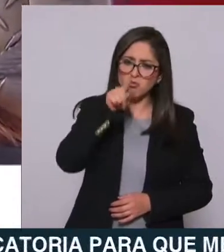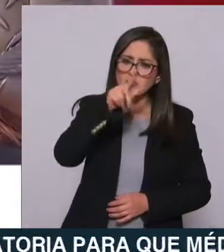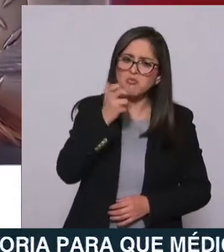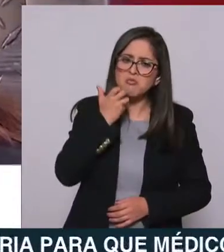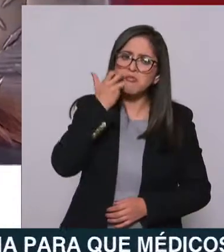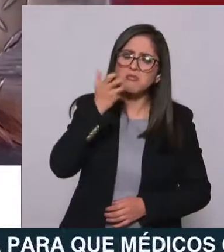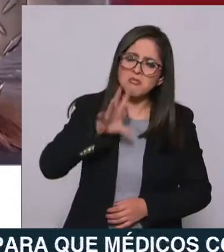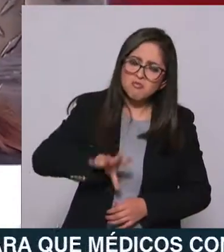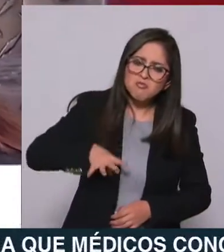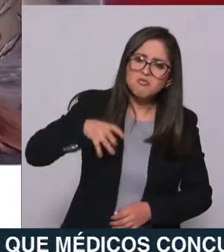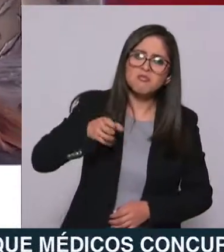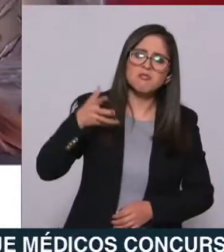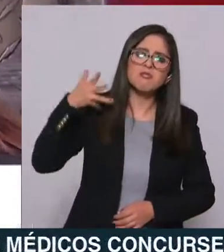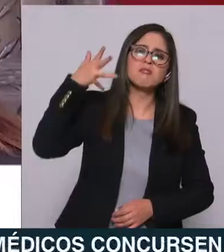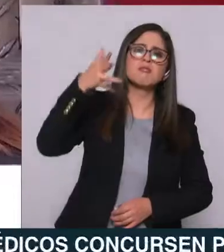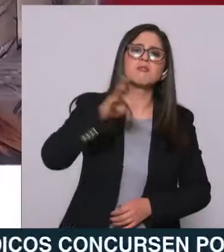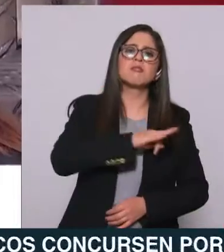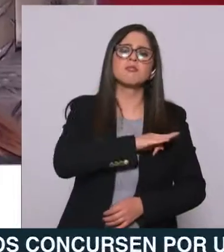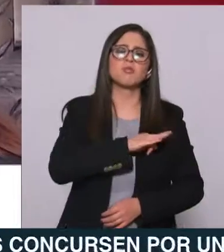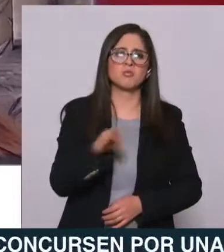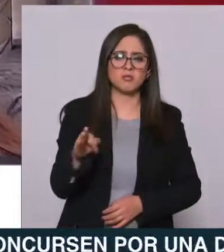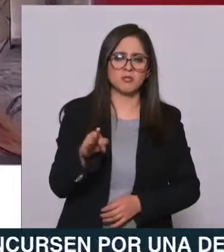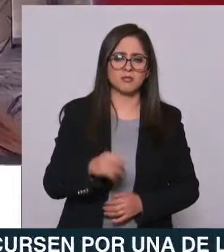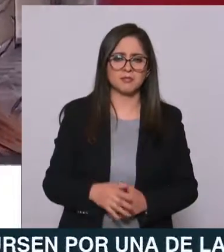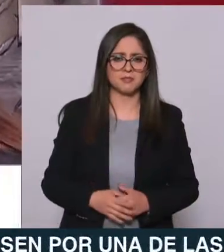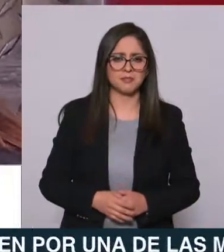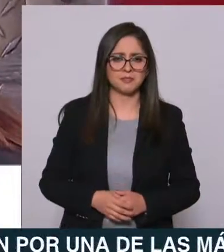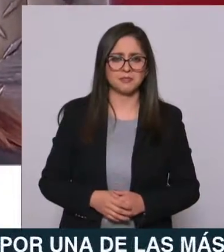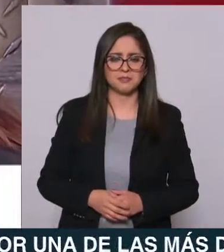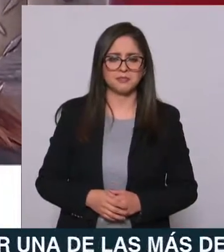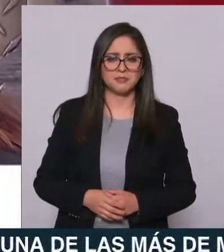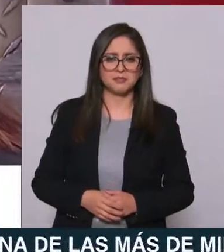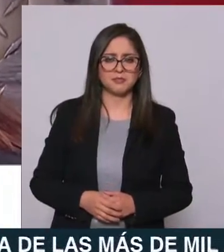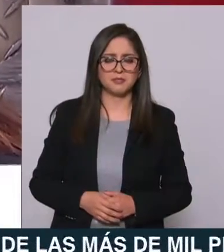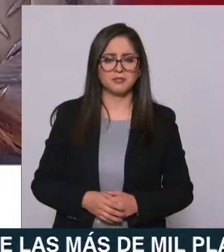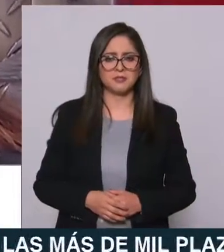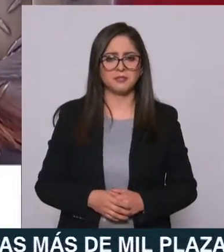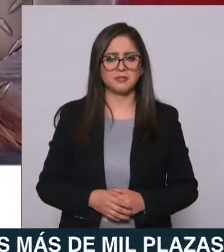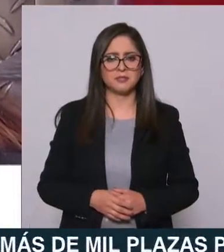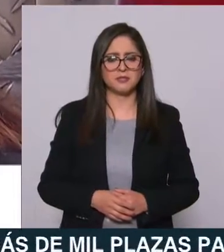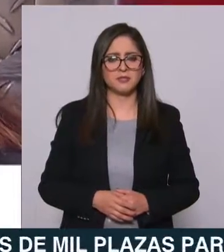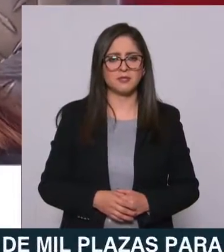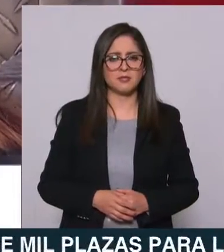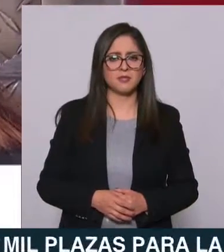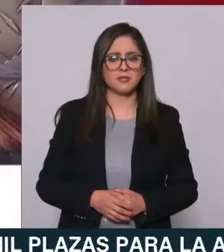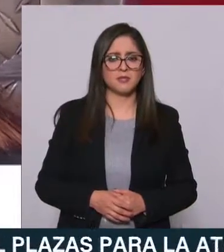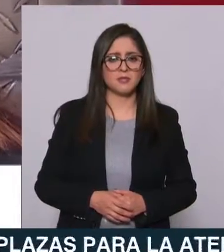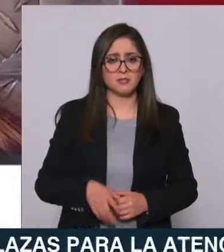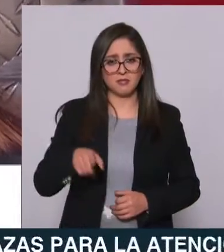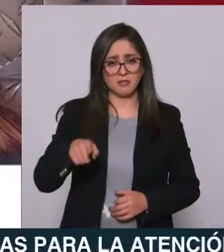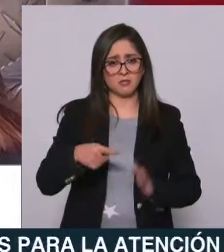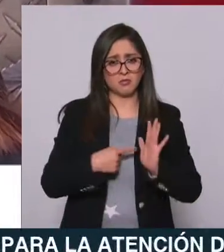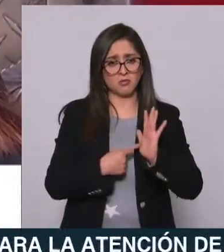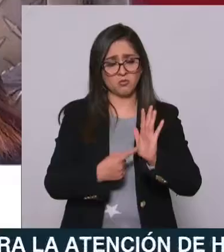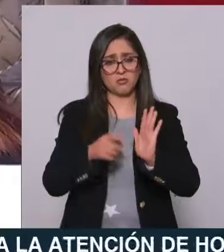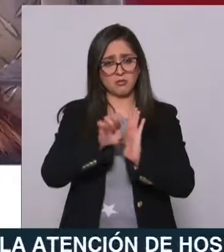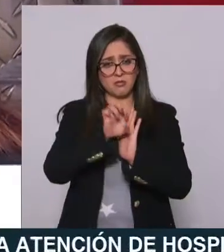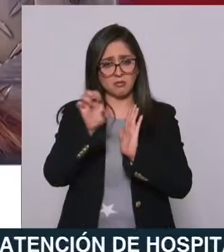el querer es poder y pues este es un ejemplo de que sí se